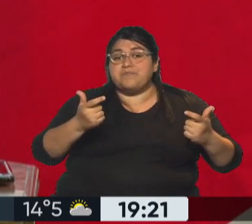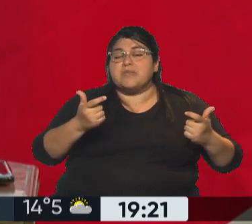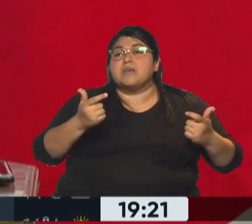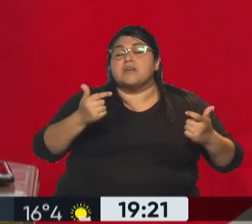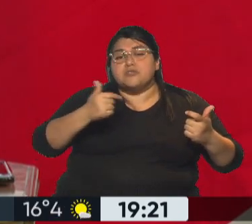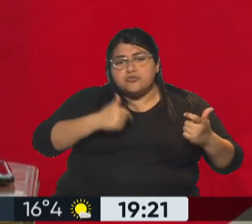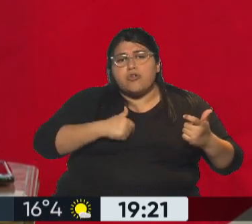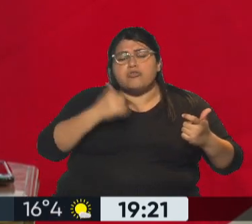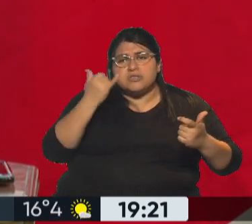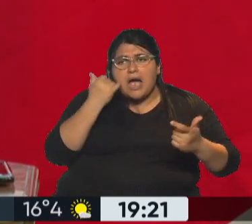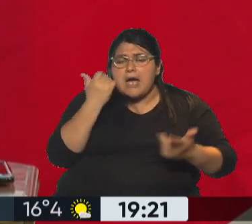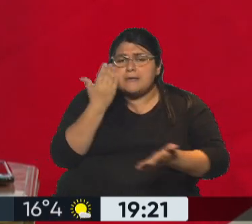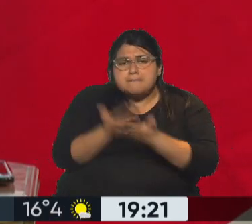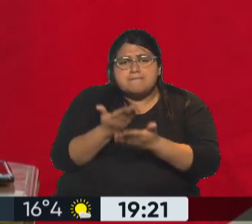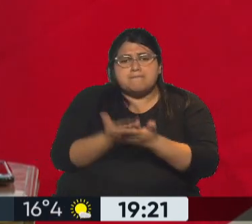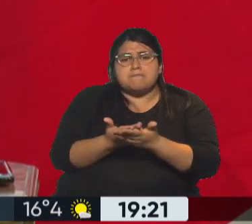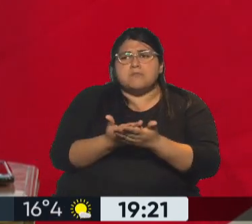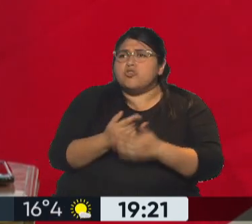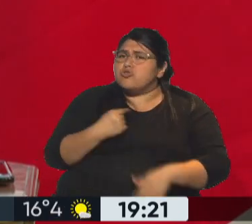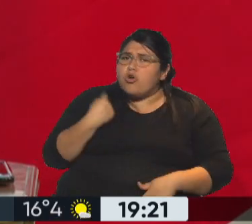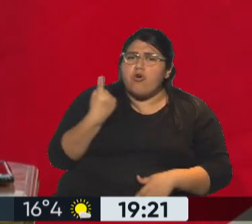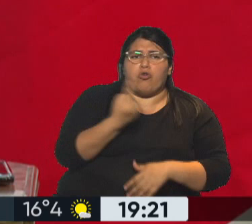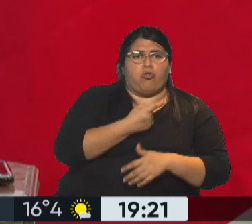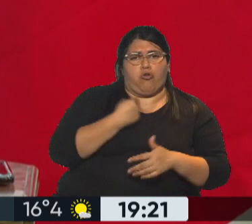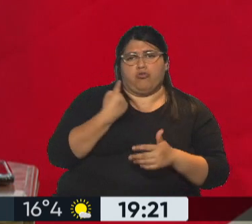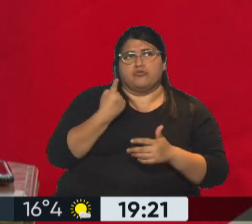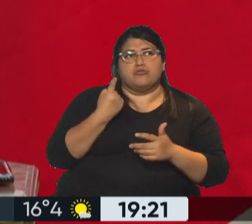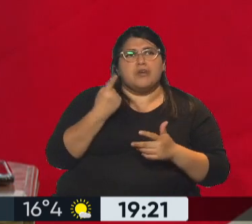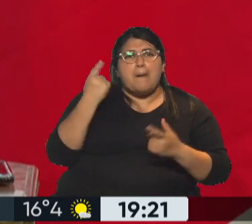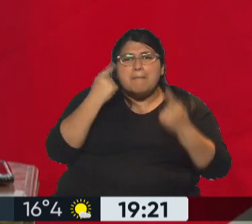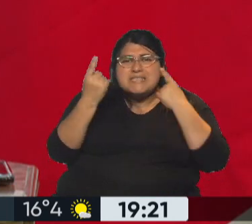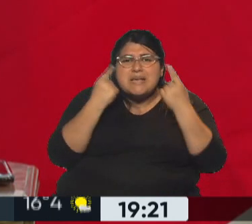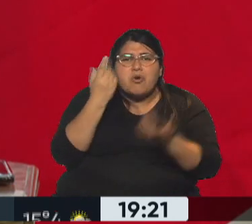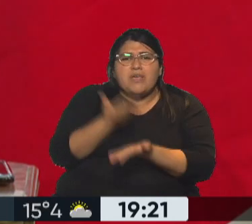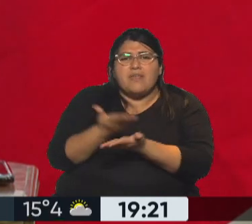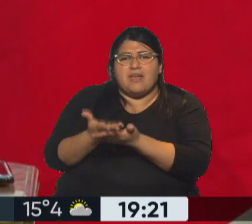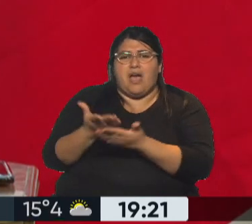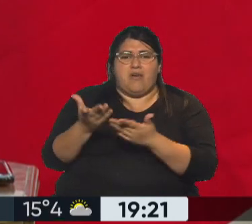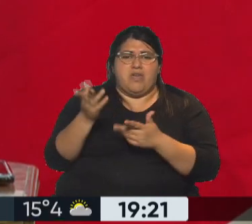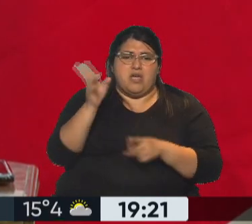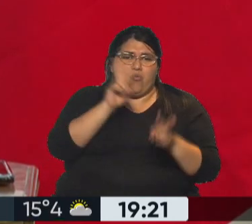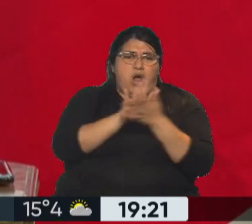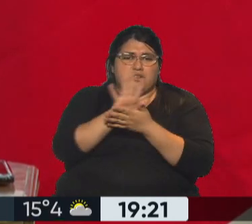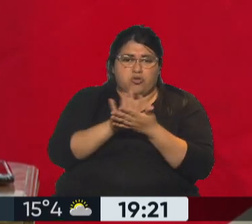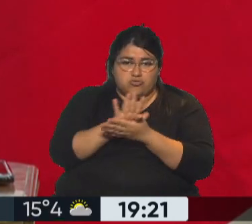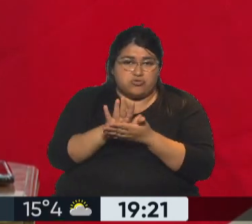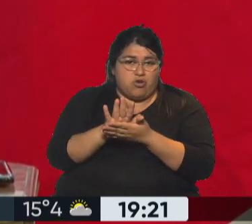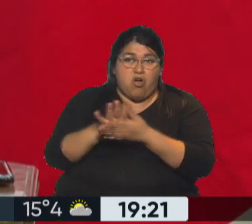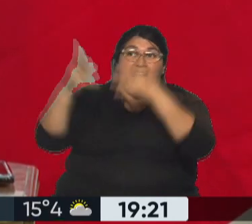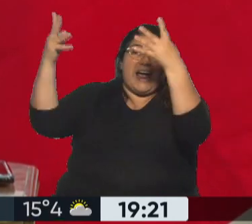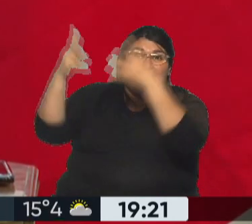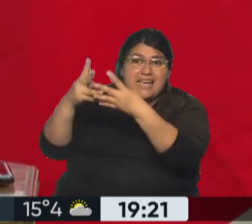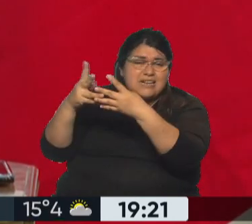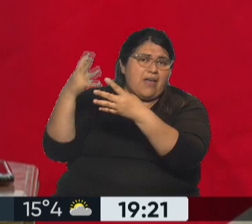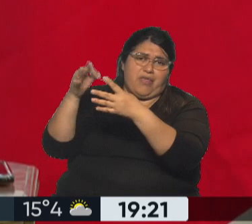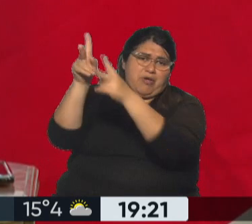planteando que encontremos una solución entre todos y que entendamos, salgamos de la lógica bélica de dos que se pelean